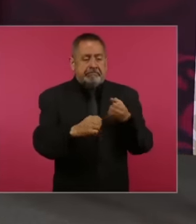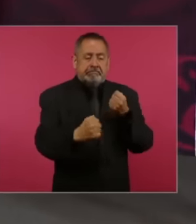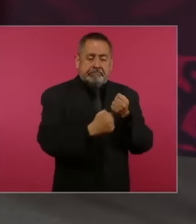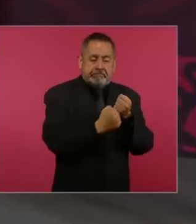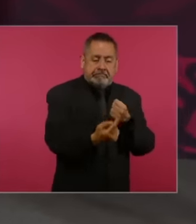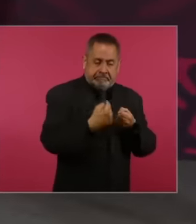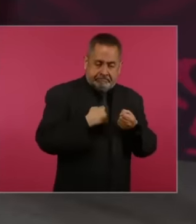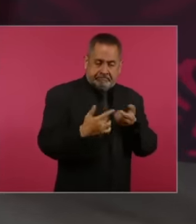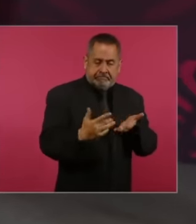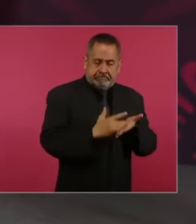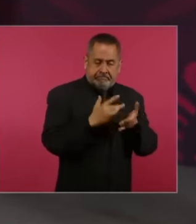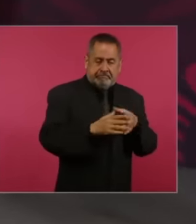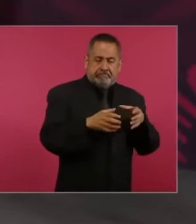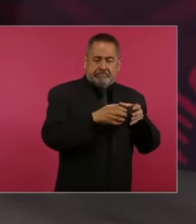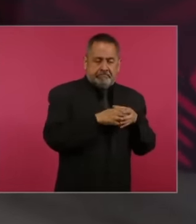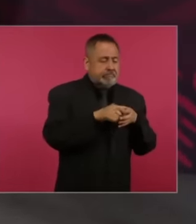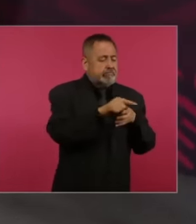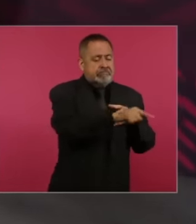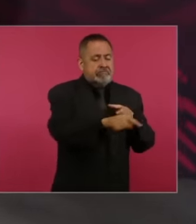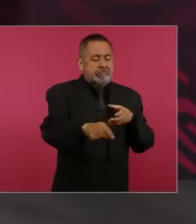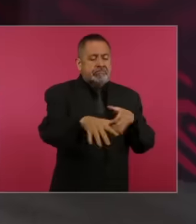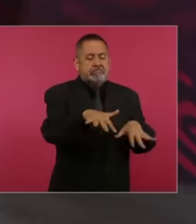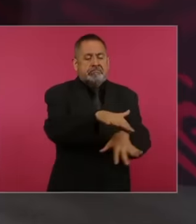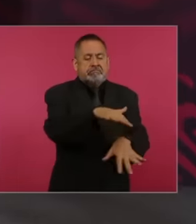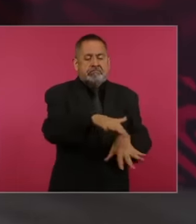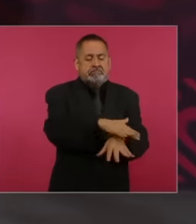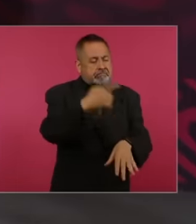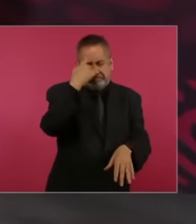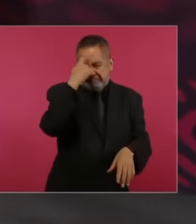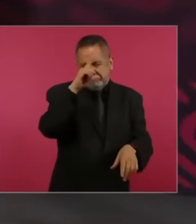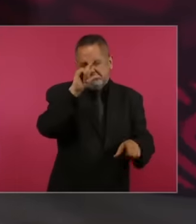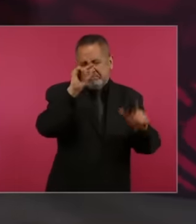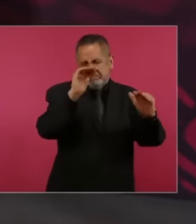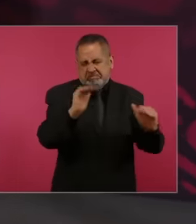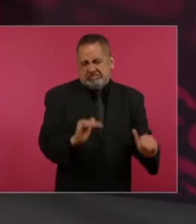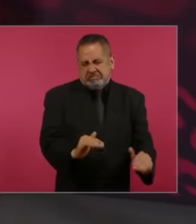de muy bajo nivel académico,